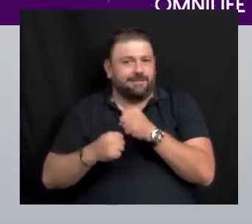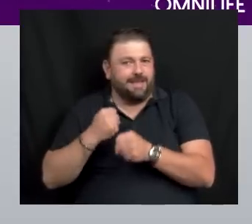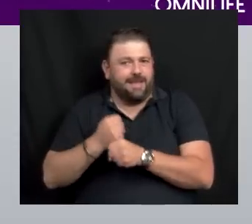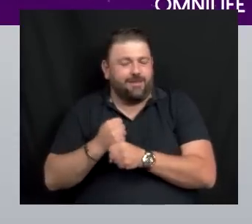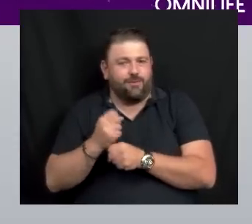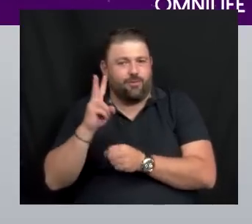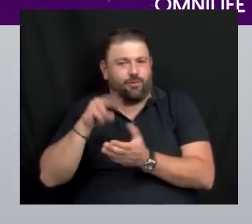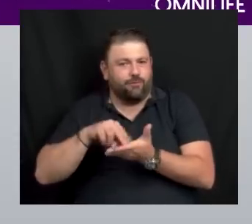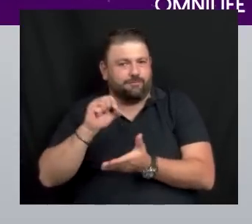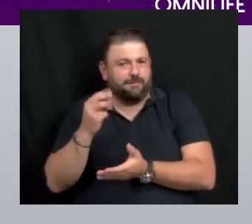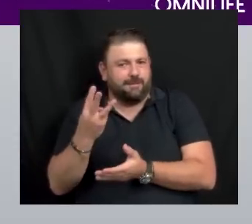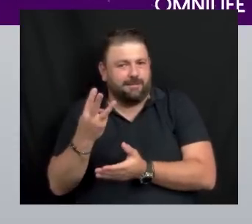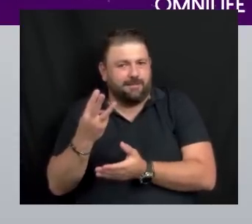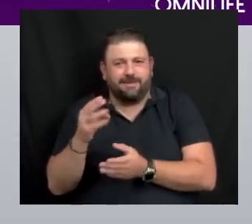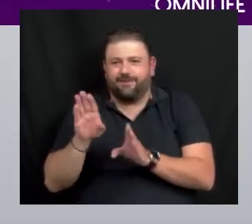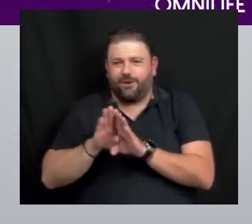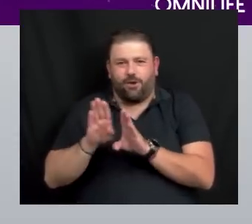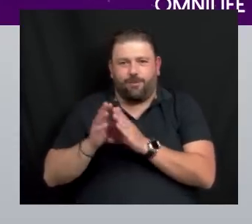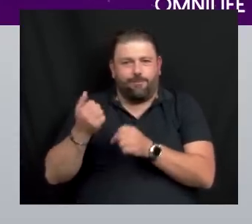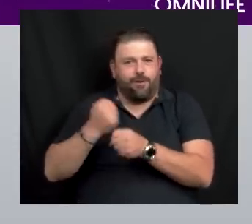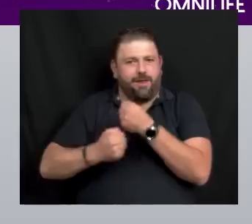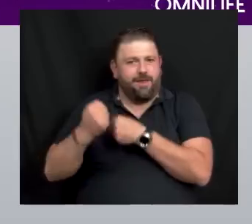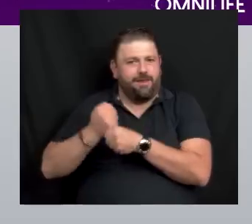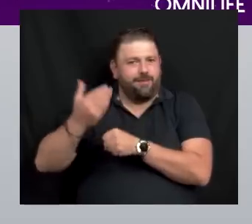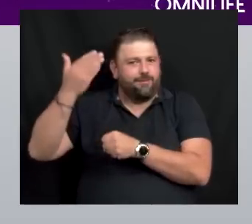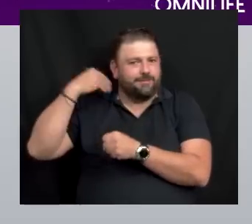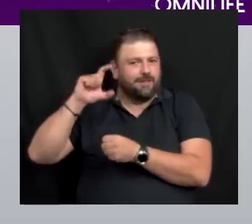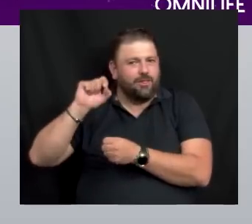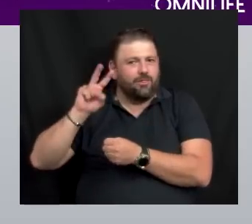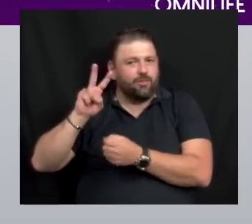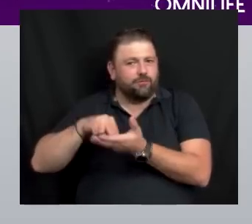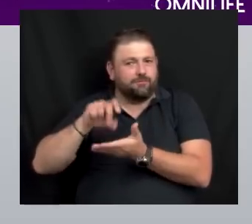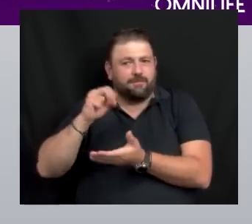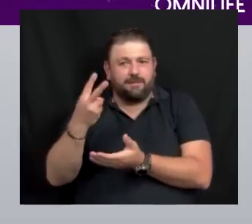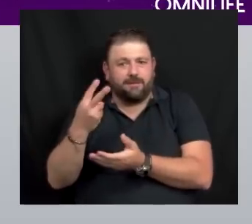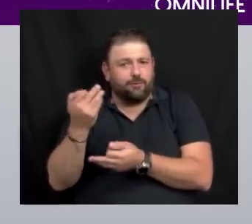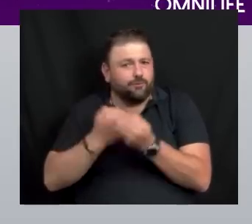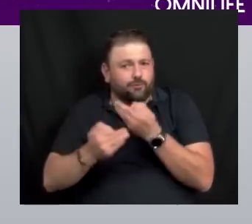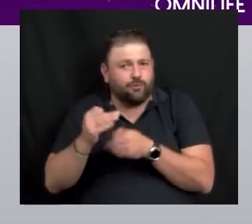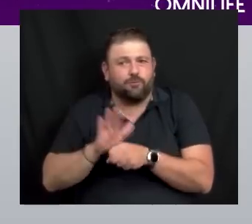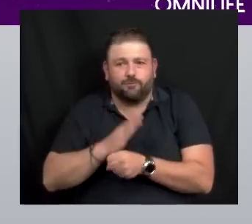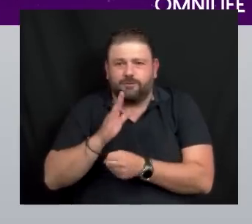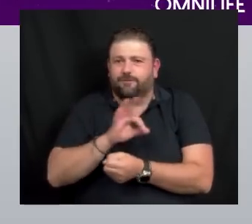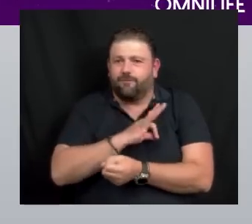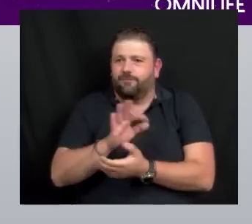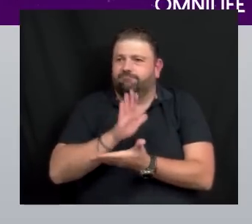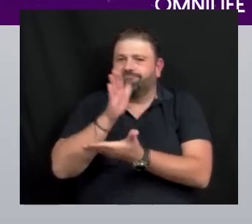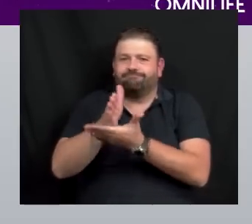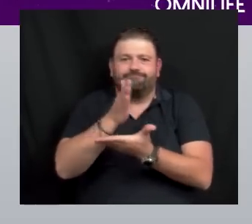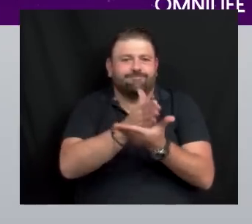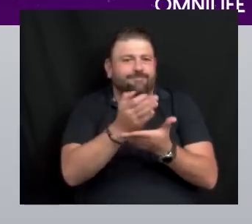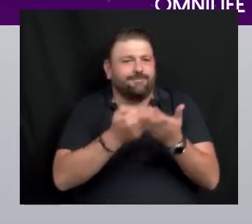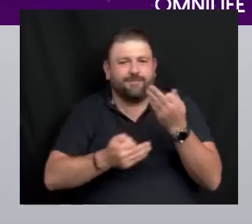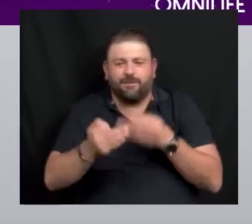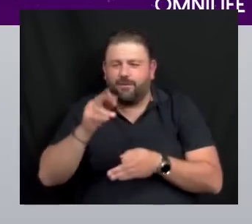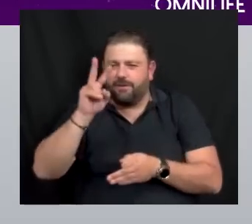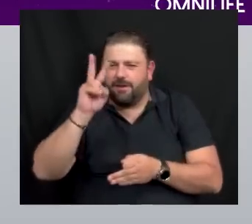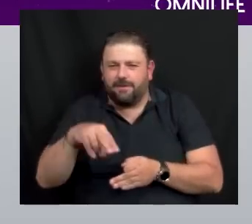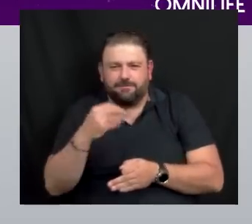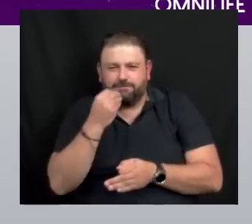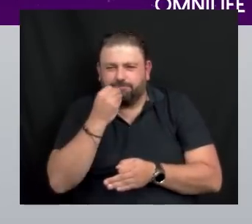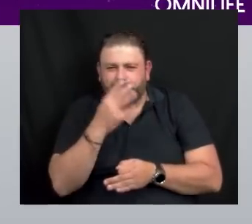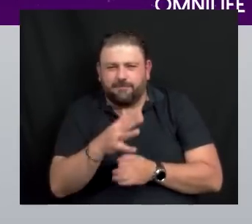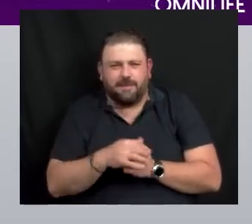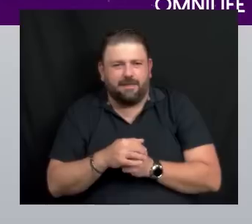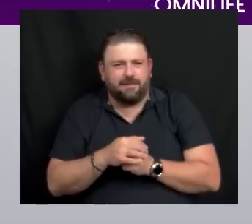2022, con eventos fuertes, para poderles decir, oye, nosotros fuimos a Nayarit, nos fuimos a Samao. Fue espectacular lo que vivimos